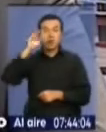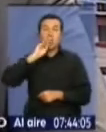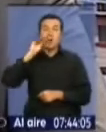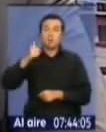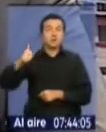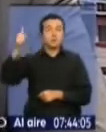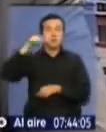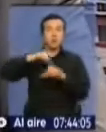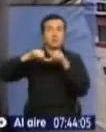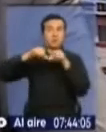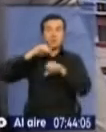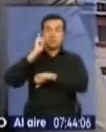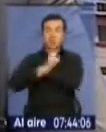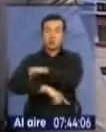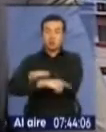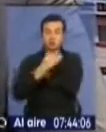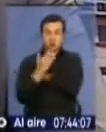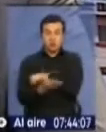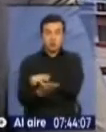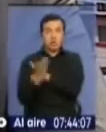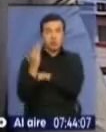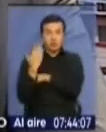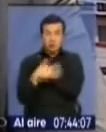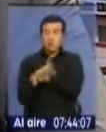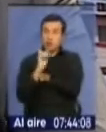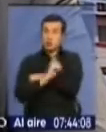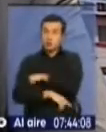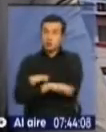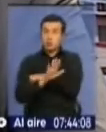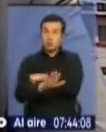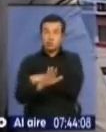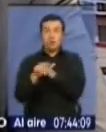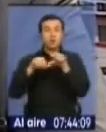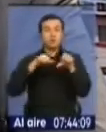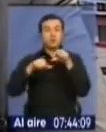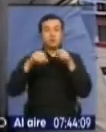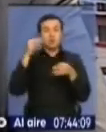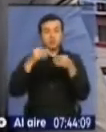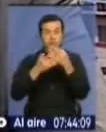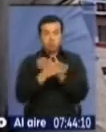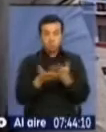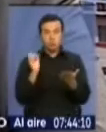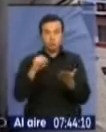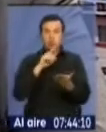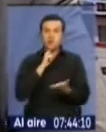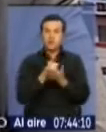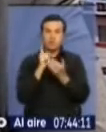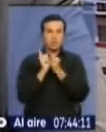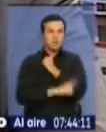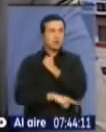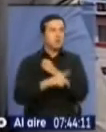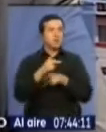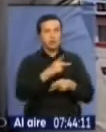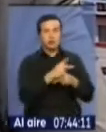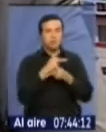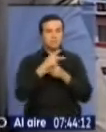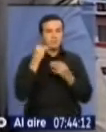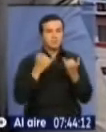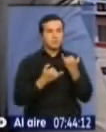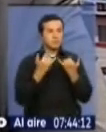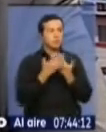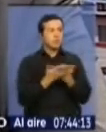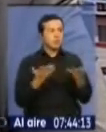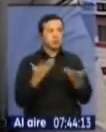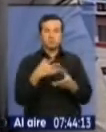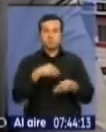la autoridad administrativa disciplinaria, y ahí, solo en ese momento, la autoridad administrativa disciplinaria puede aplicar la sanción. ¿Qué es lo que hizo el Consejo de la Judicatura actual? Se arrogó